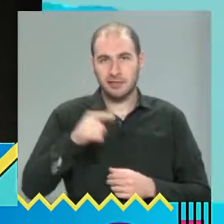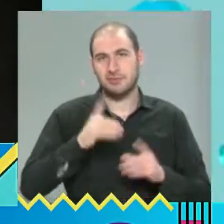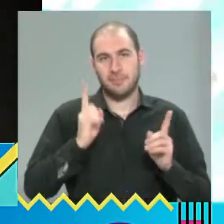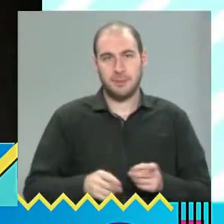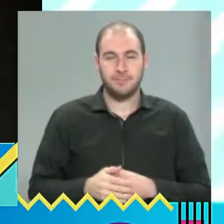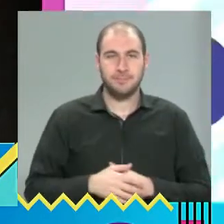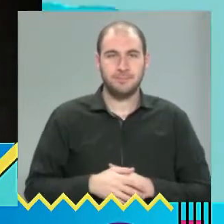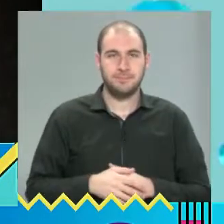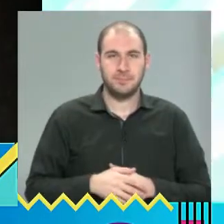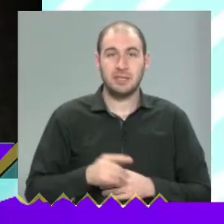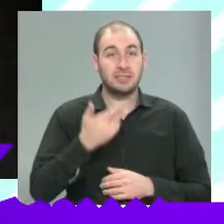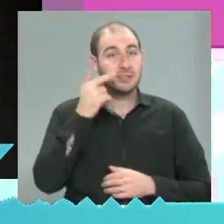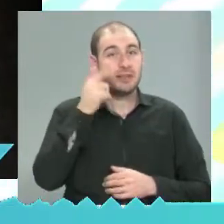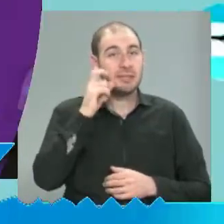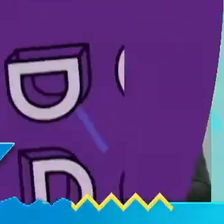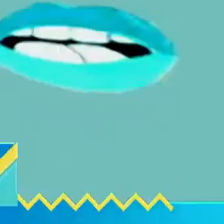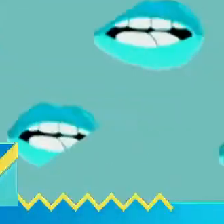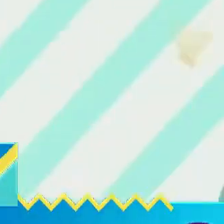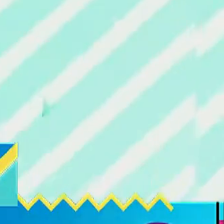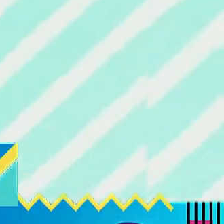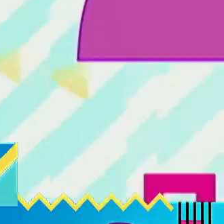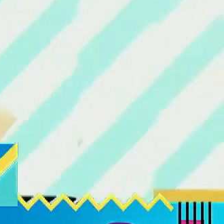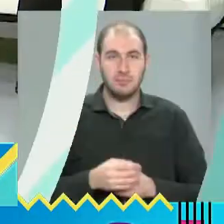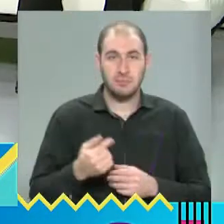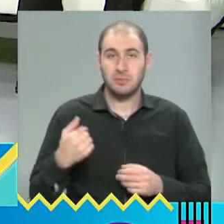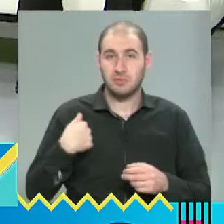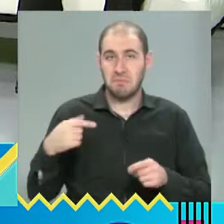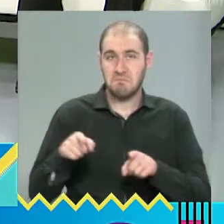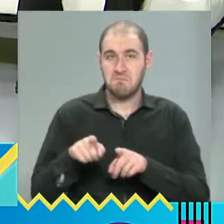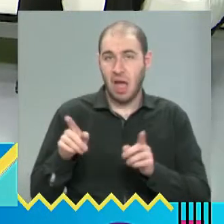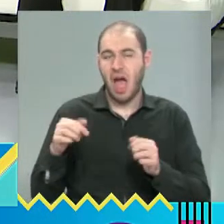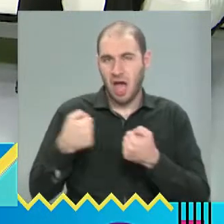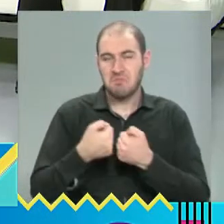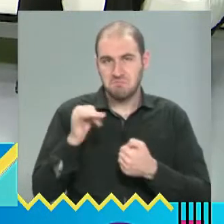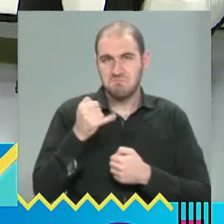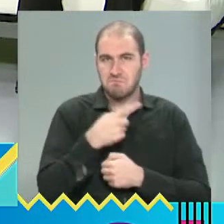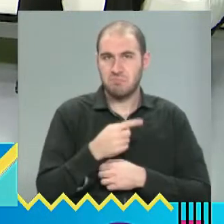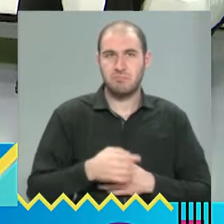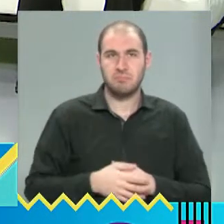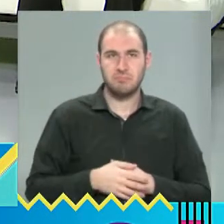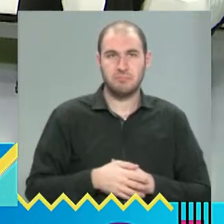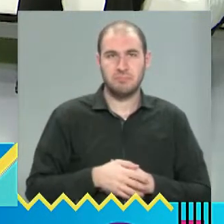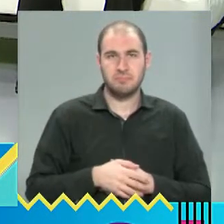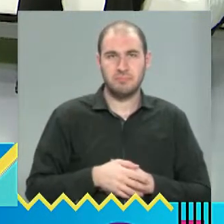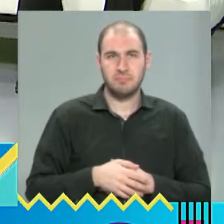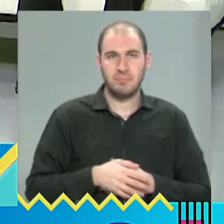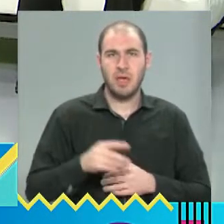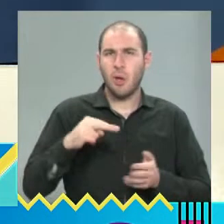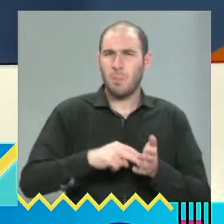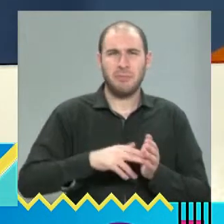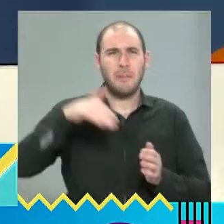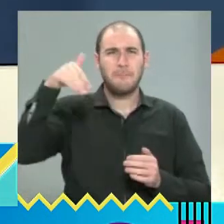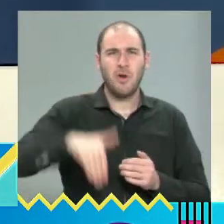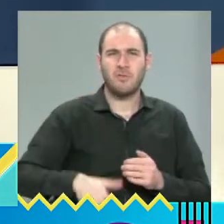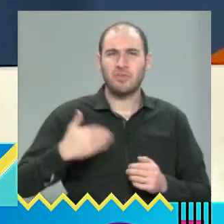excepción. Bien. Sebastián, ¿tu lectura? Coincido en gran parte con Fede. Un problema de fondo que